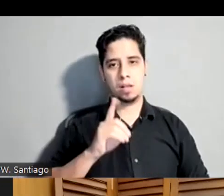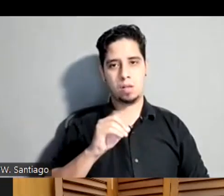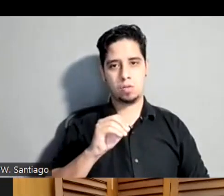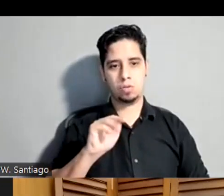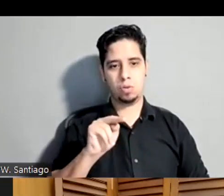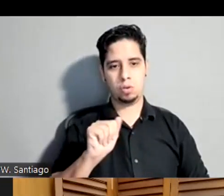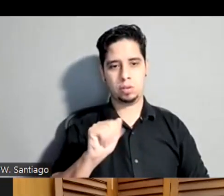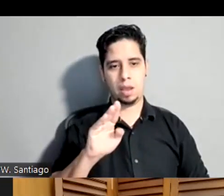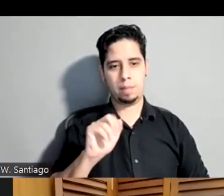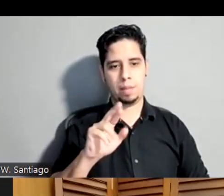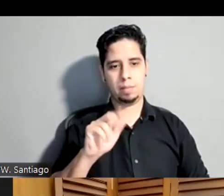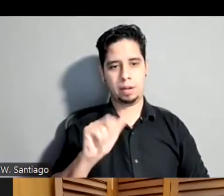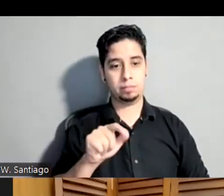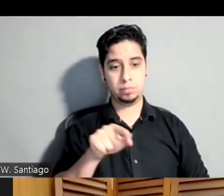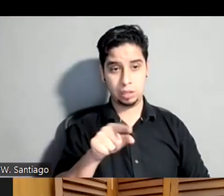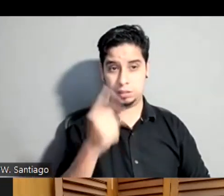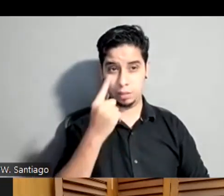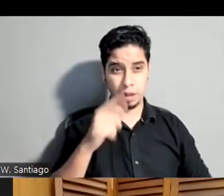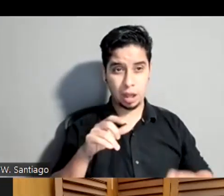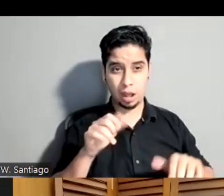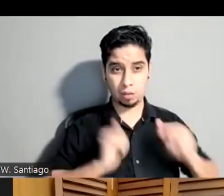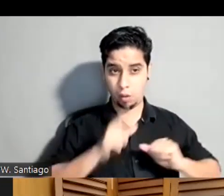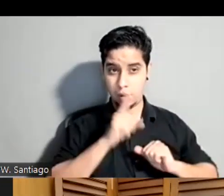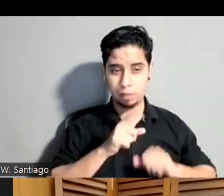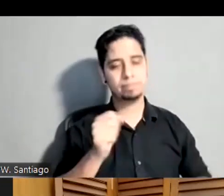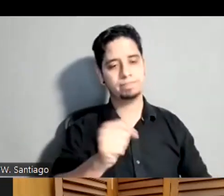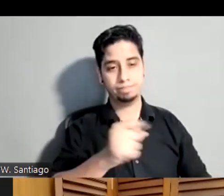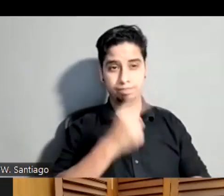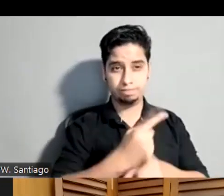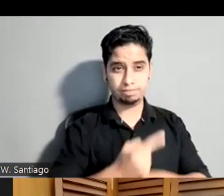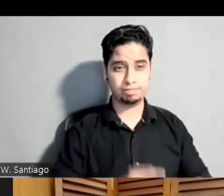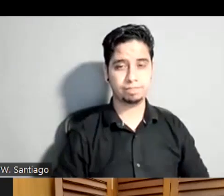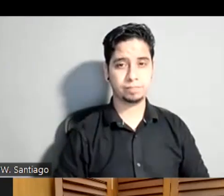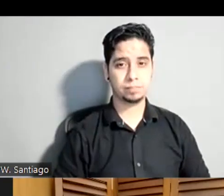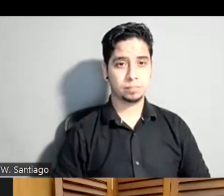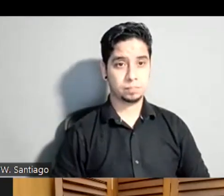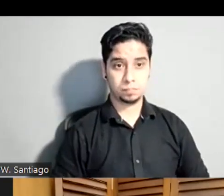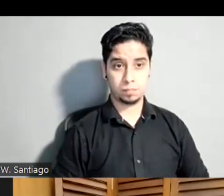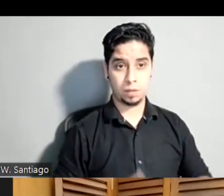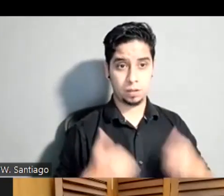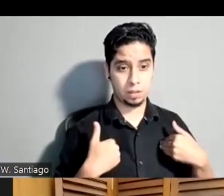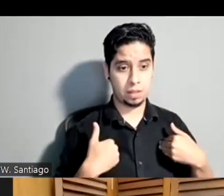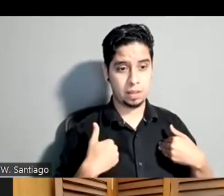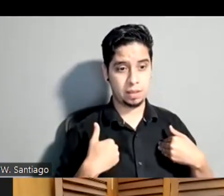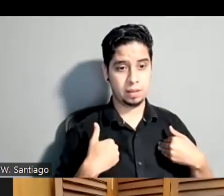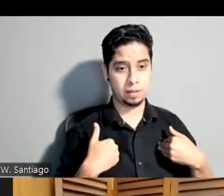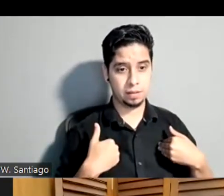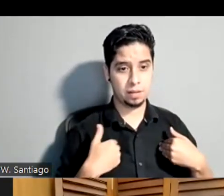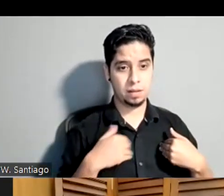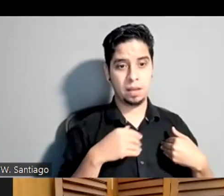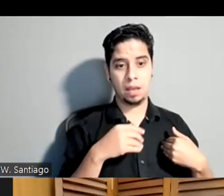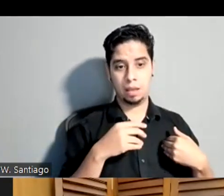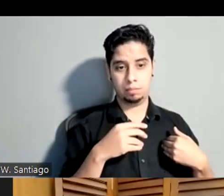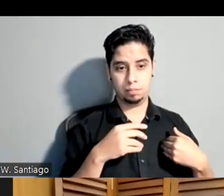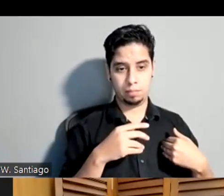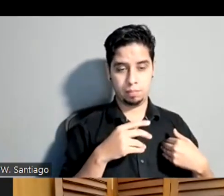hecho en esta pieza. Sí, es, ¿no?, el personaje que siempre he hecho. Ajá. Pero viene una Maricela con una Rosabel del Valle distinta.